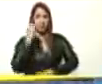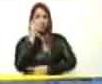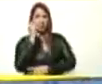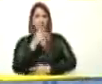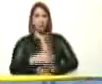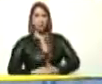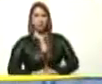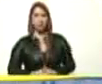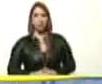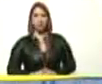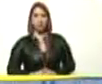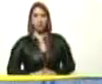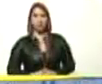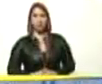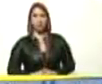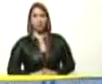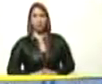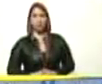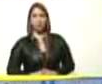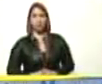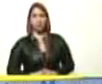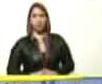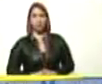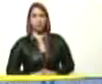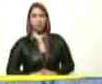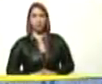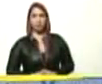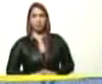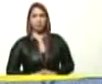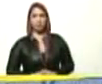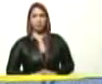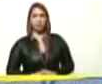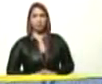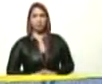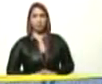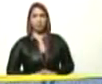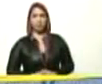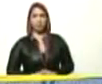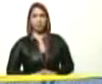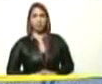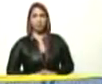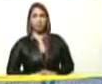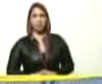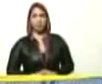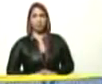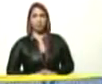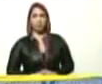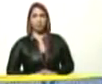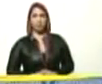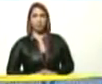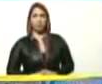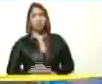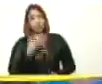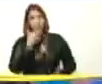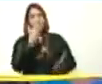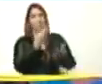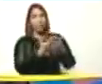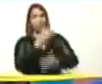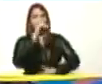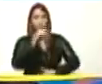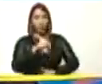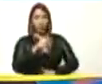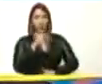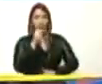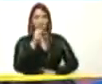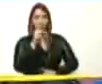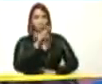proponemos presidente para la